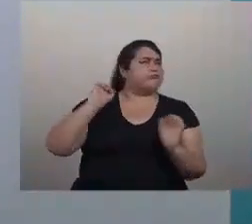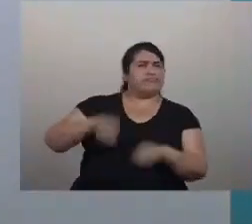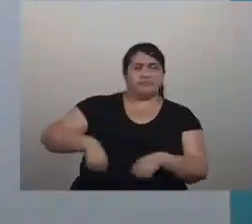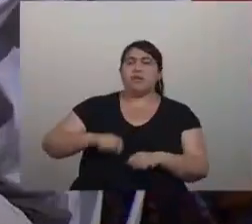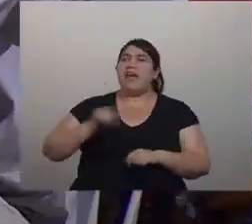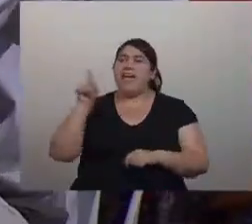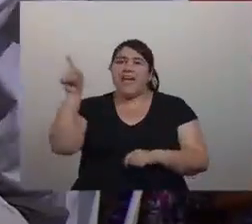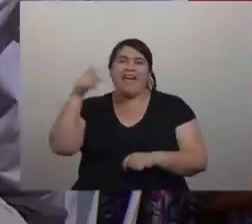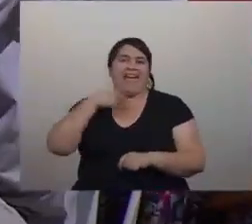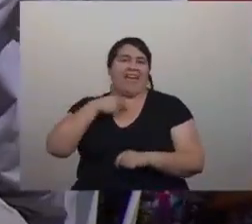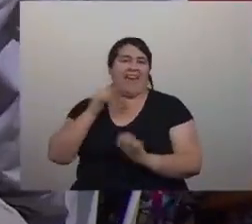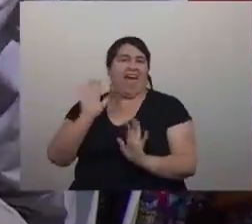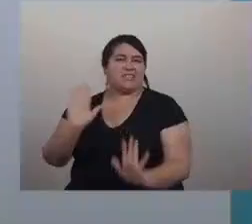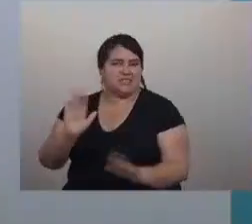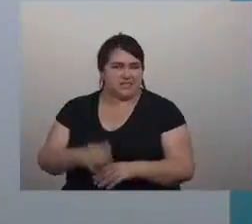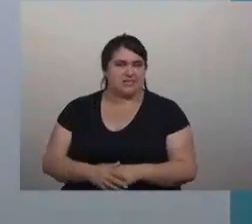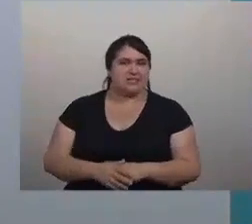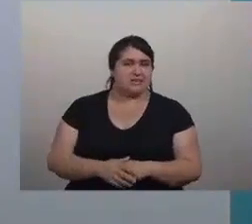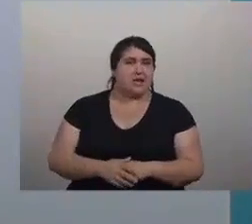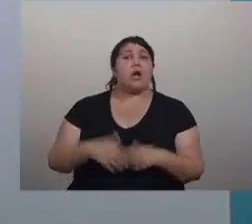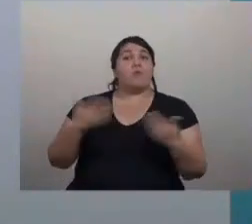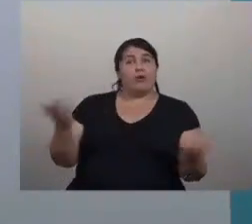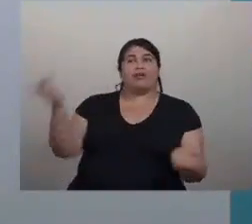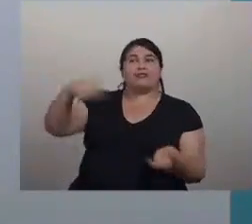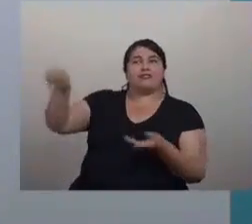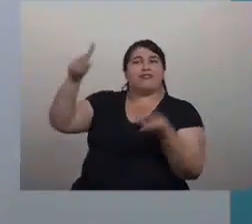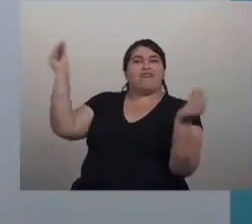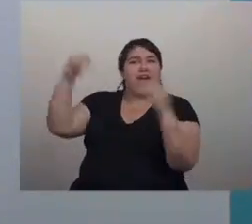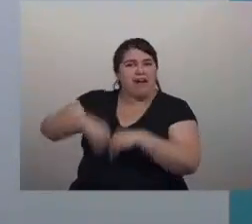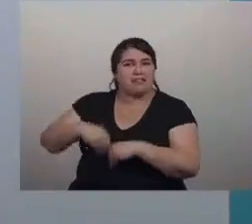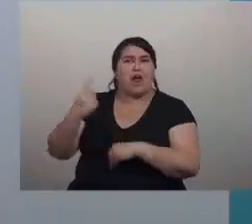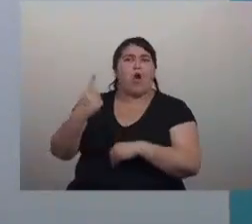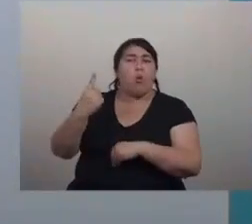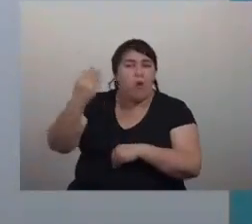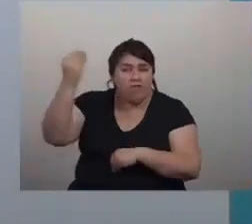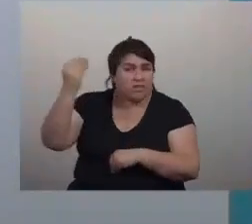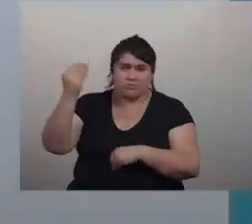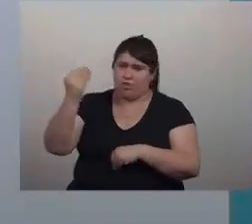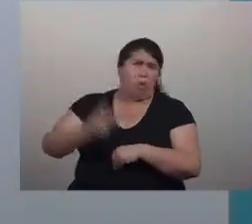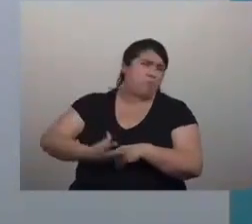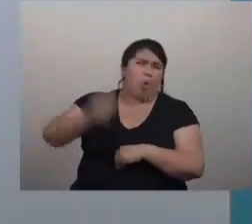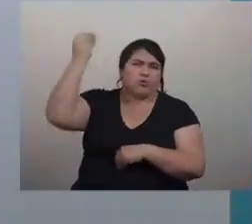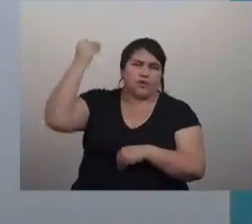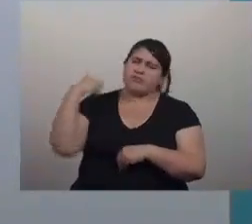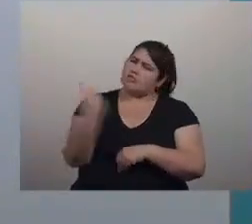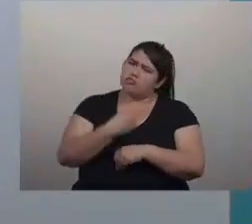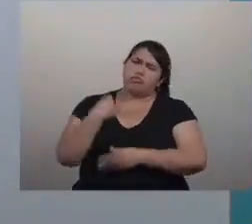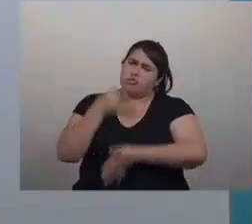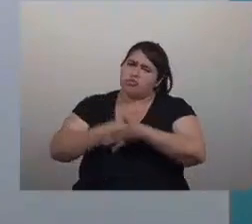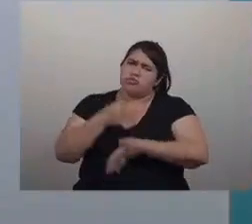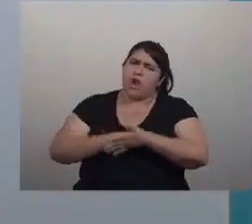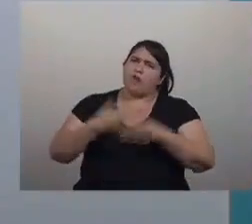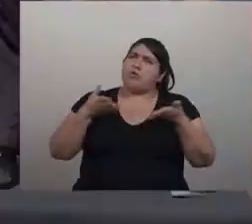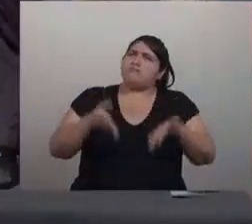eso buscan Y saben qué Por eso fracasaron una y mil veces vamos a seguir peleando por una